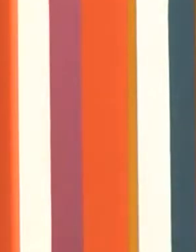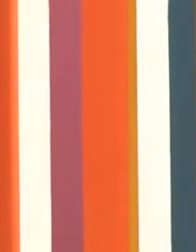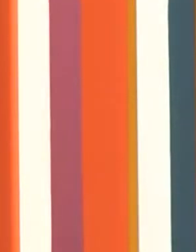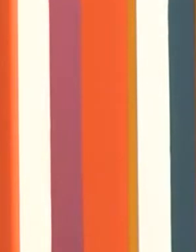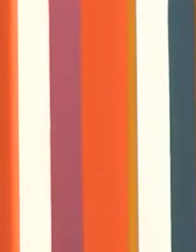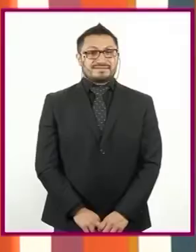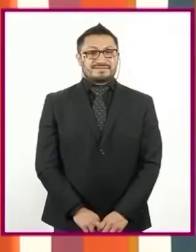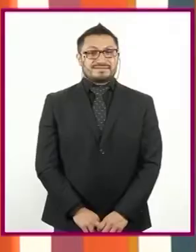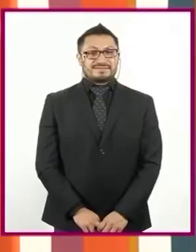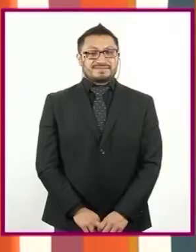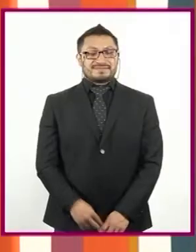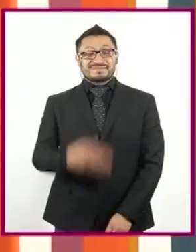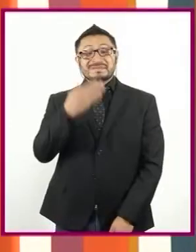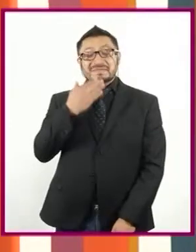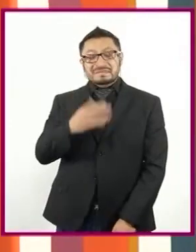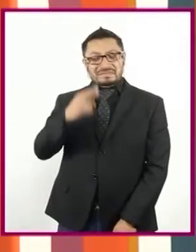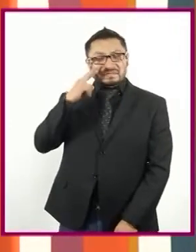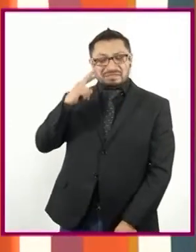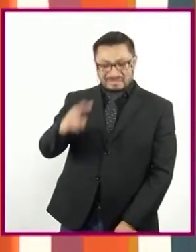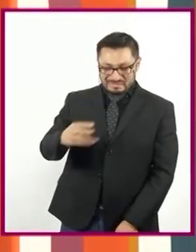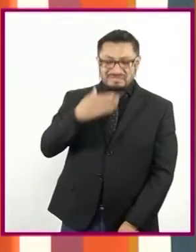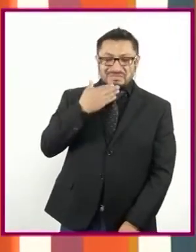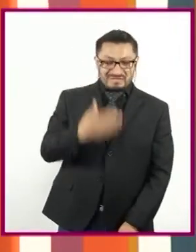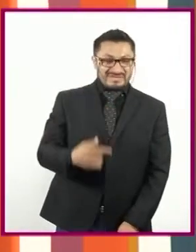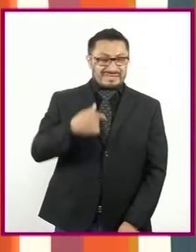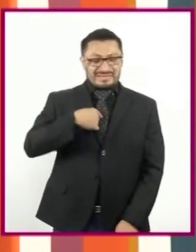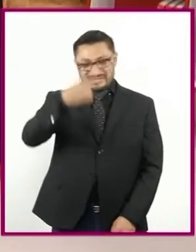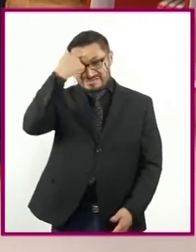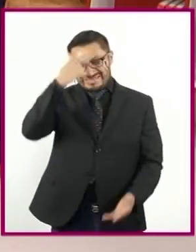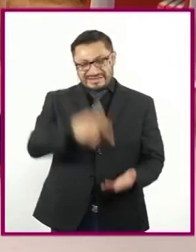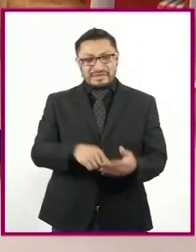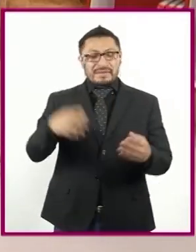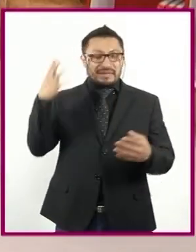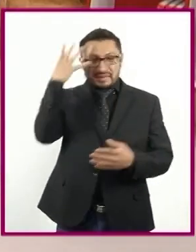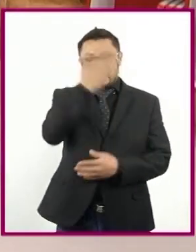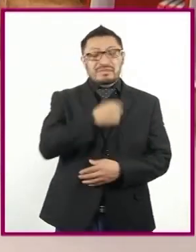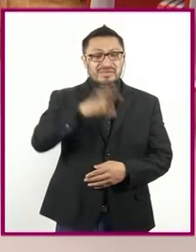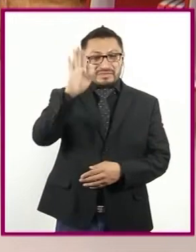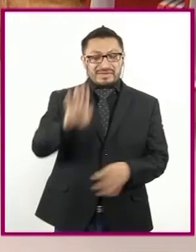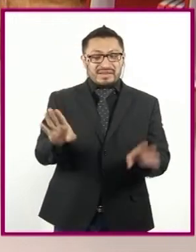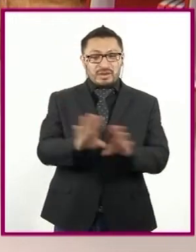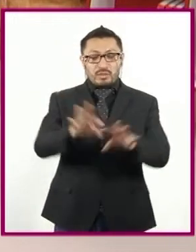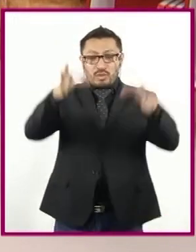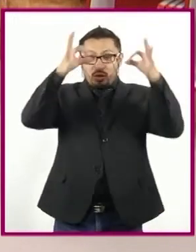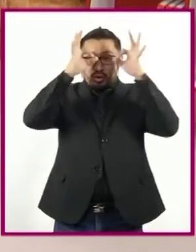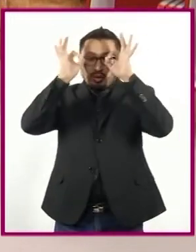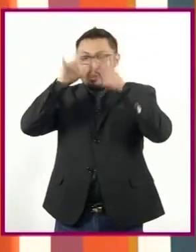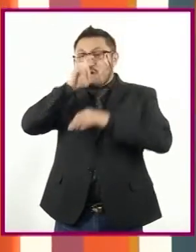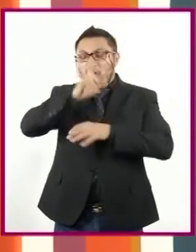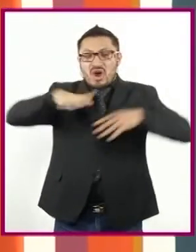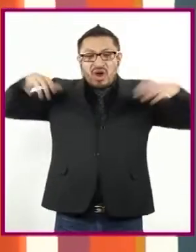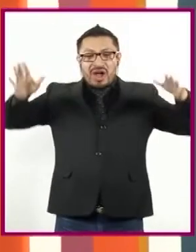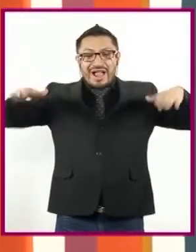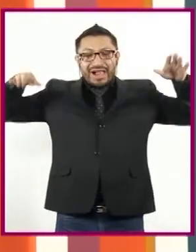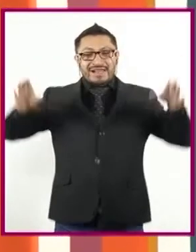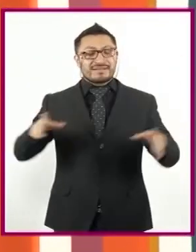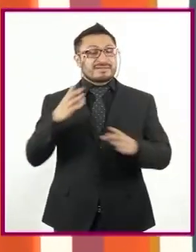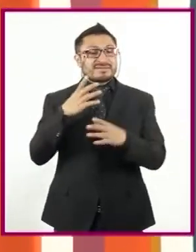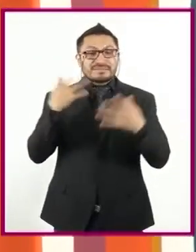¡Qué bien les quedó! Me parece fantástico. Da la sugerencia de un búho, de un águila o de